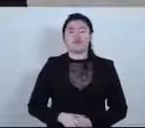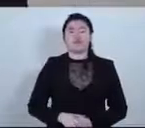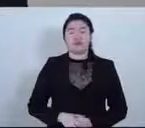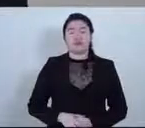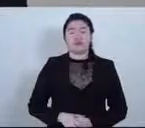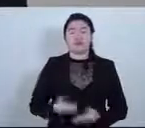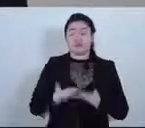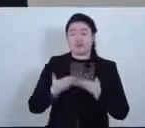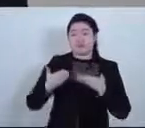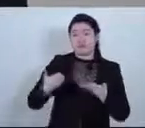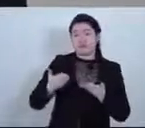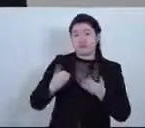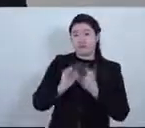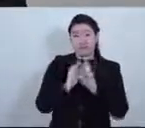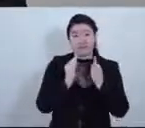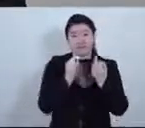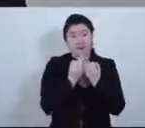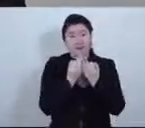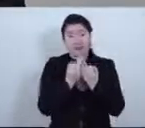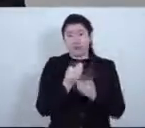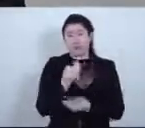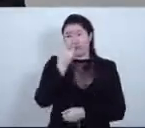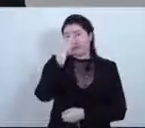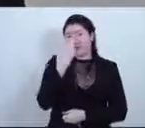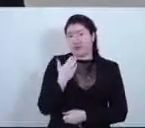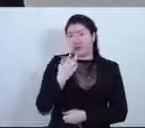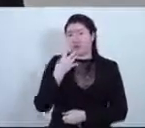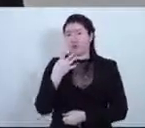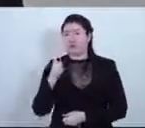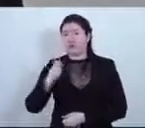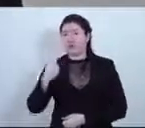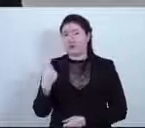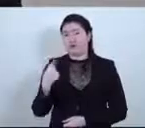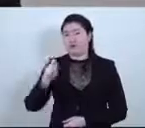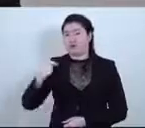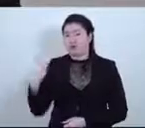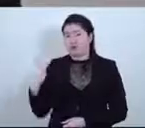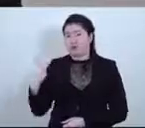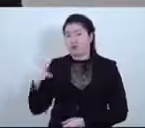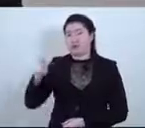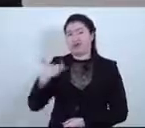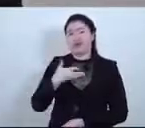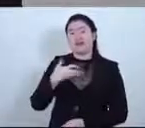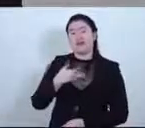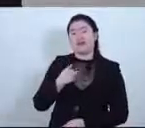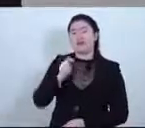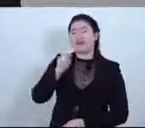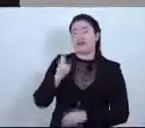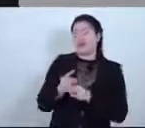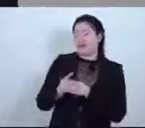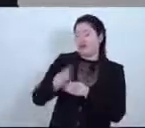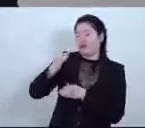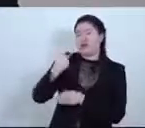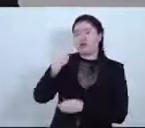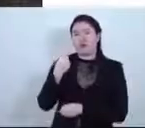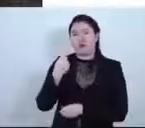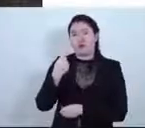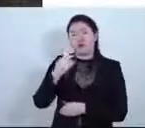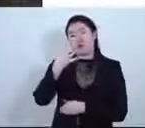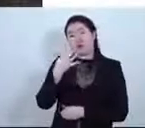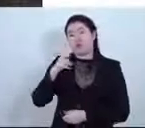Figura 4.1.2, alma de la trabe T1, figura